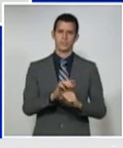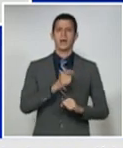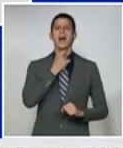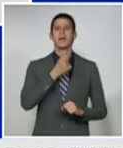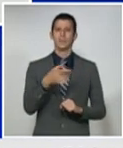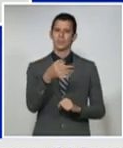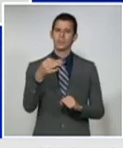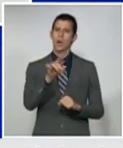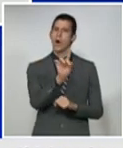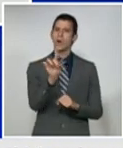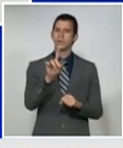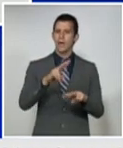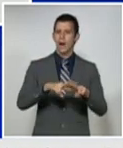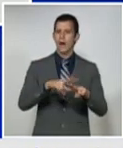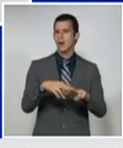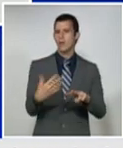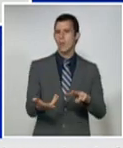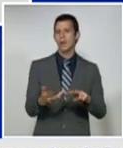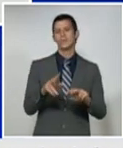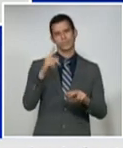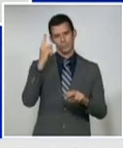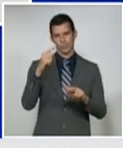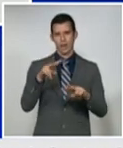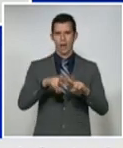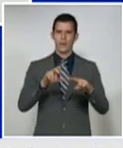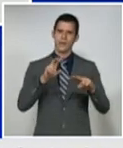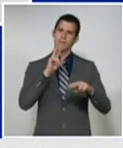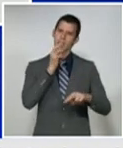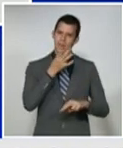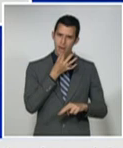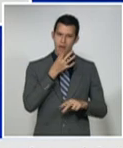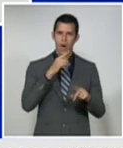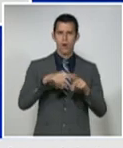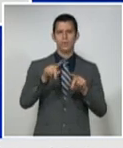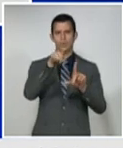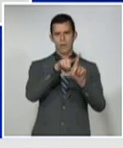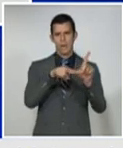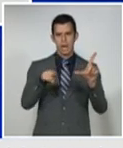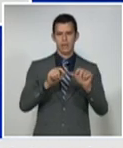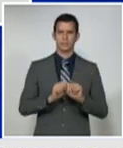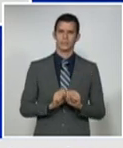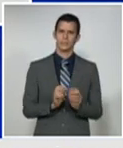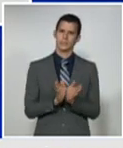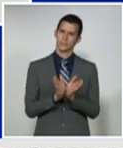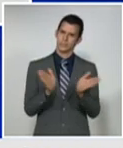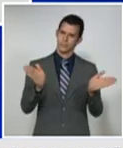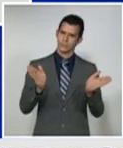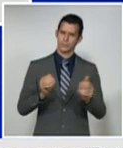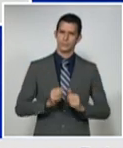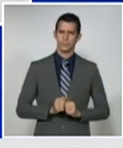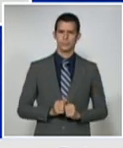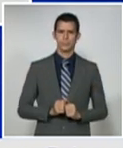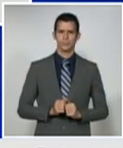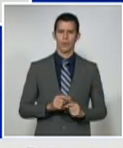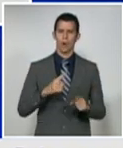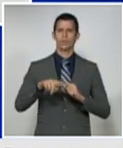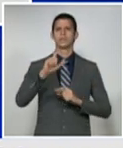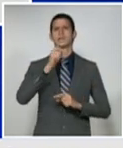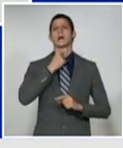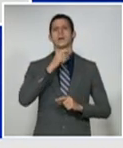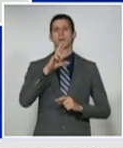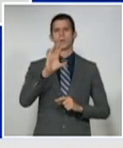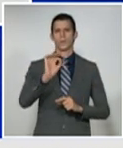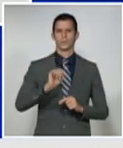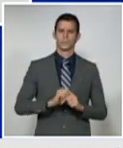tasa, Habana Vieja, Regla, San Miguel del Padrón, Cerro,